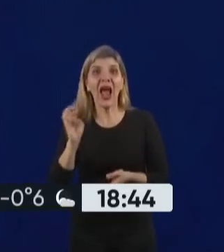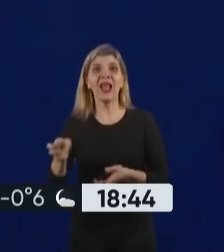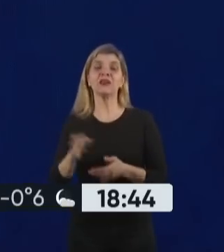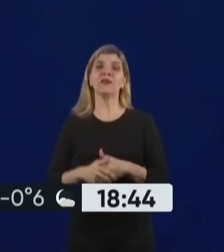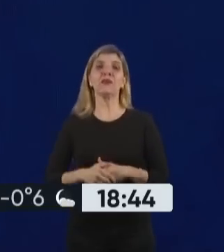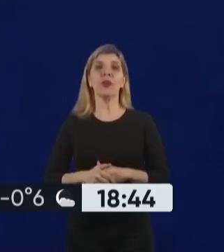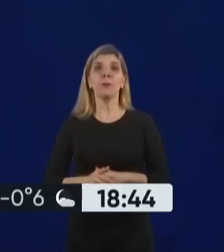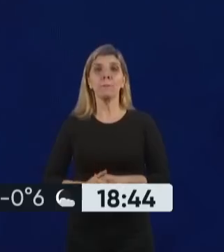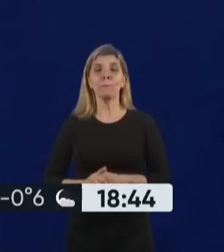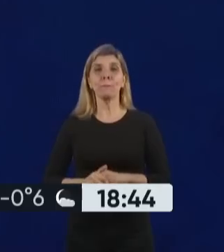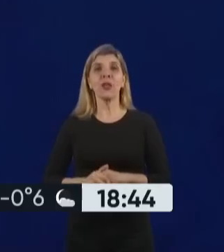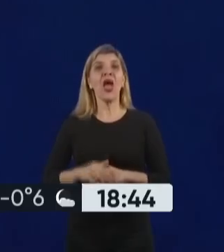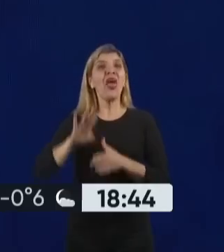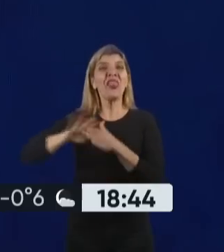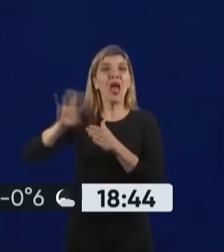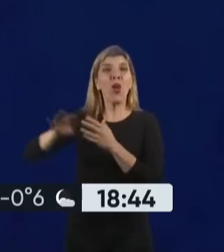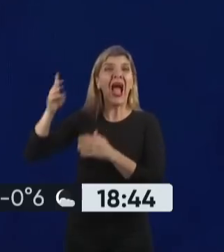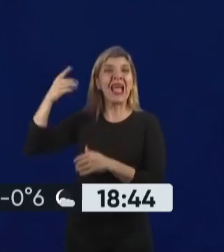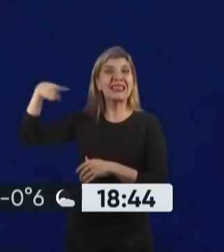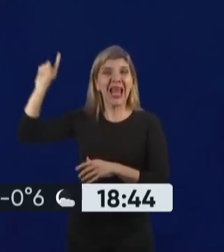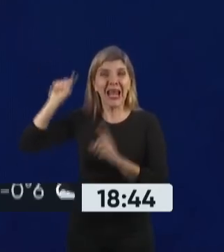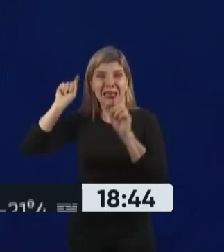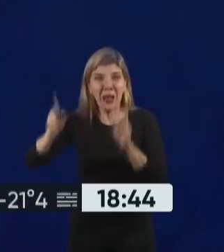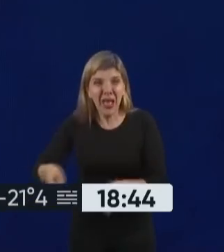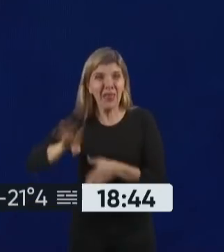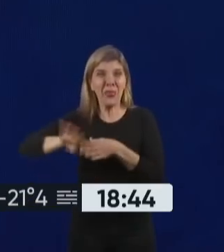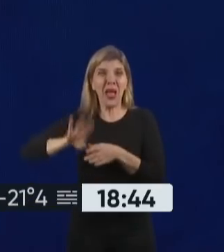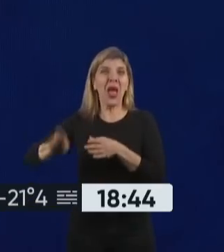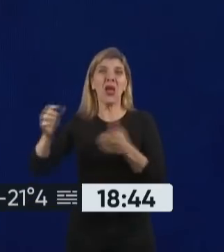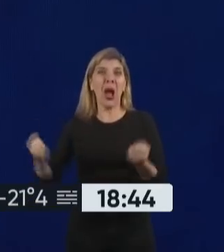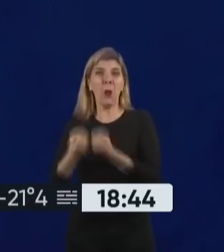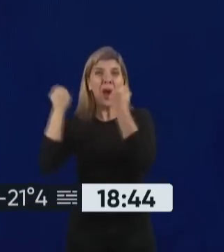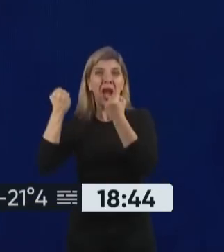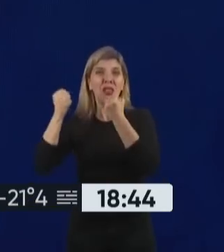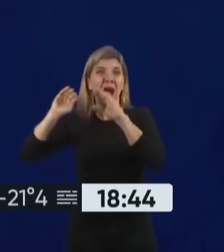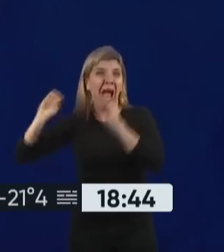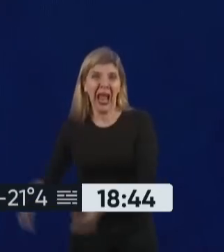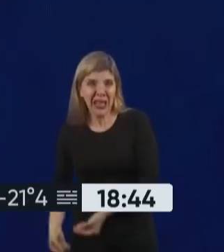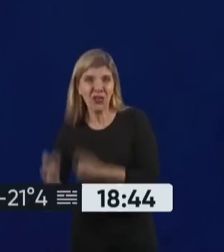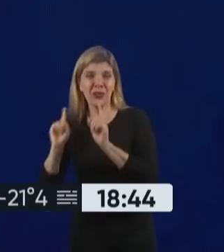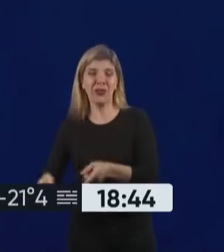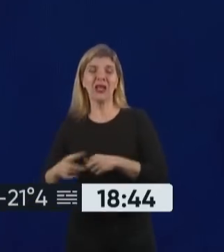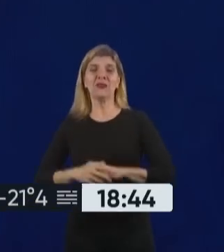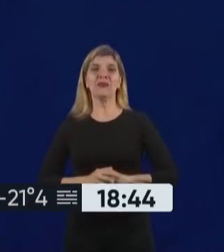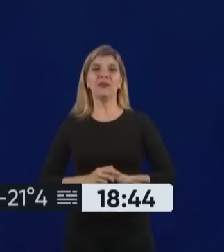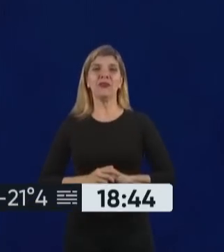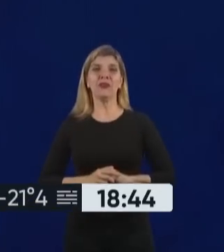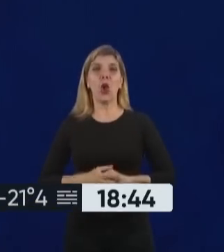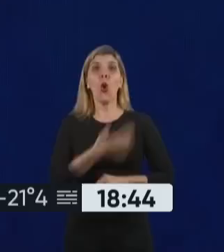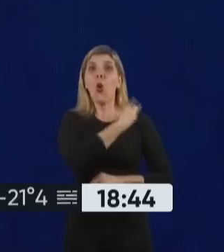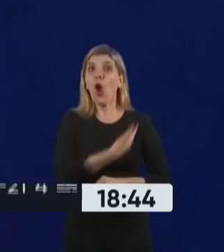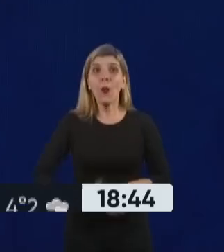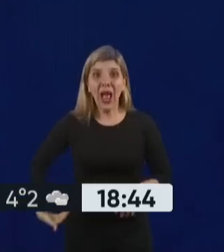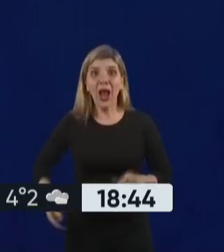deuda externa por vencer con organismos multilaterales con el acuerdo con el fondo caído. Un gobierno